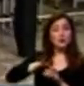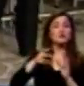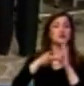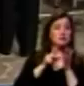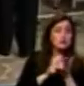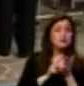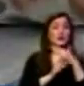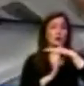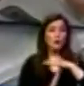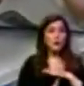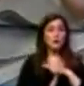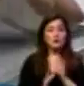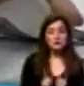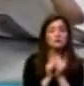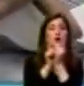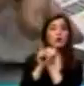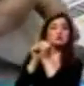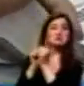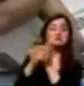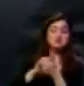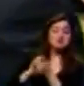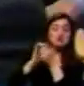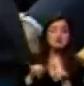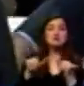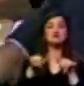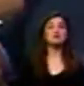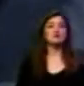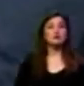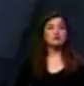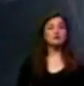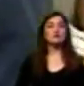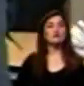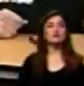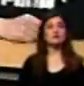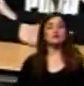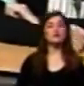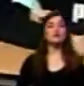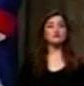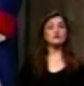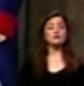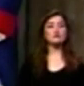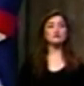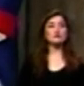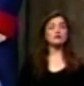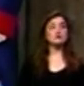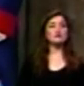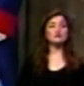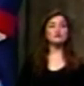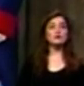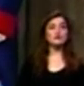de que el tiempo de la paz y la reconciliación ha llegado. En Quito, Daniela Valencia, Opción 2018.